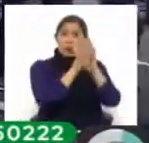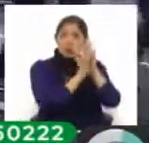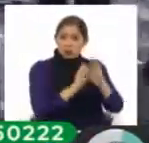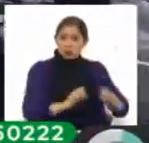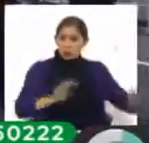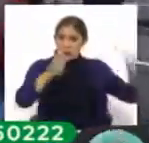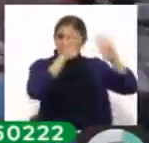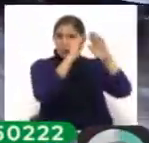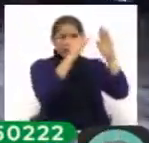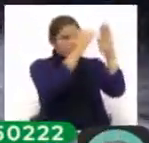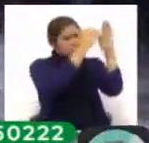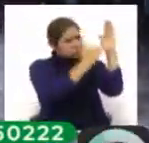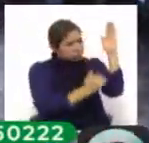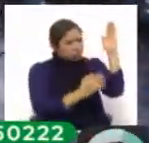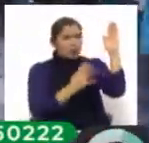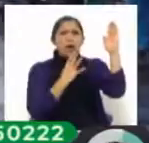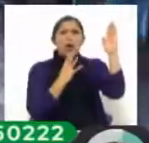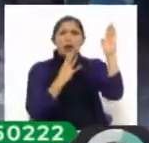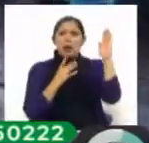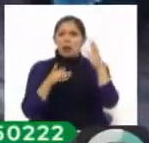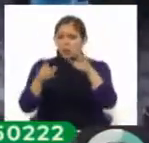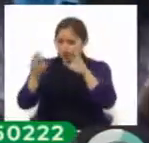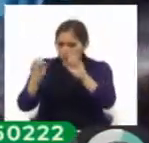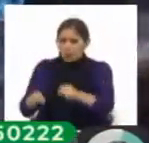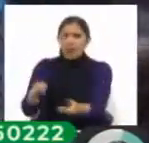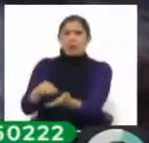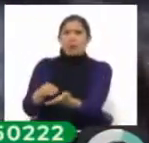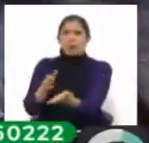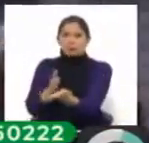el derecho a los médicos a movilizarse y